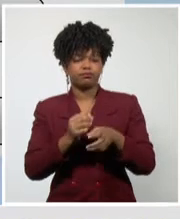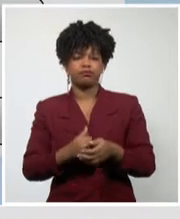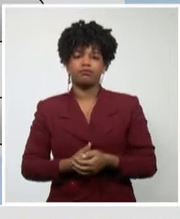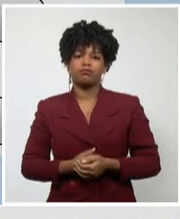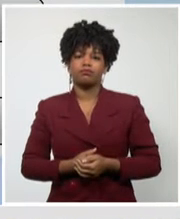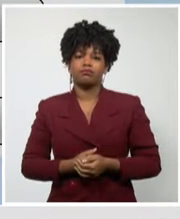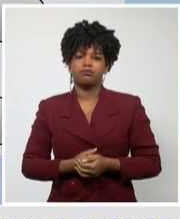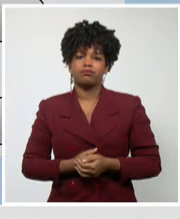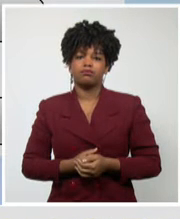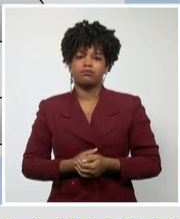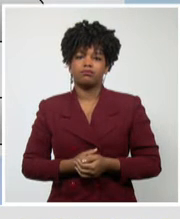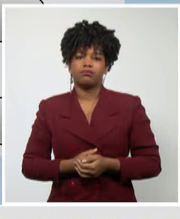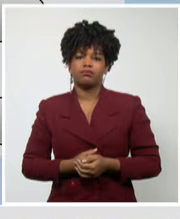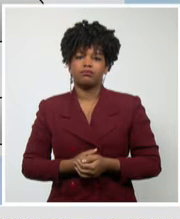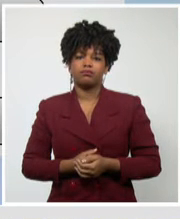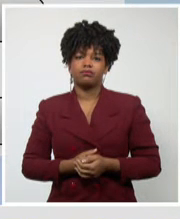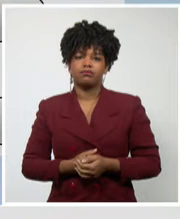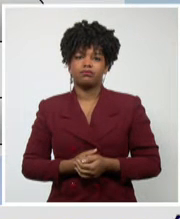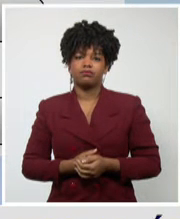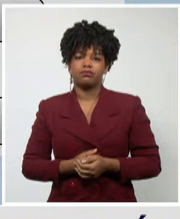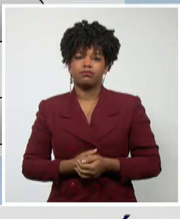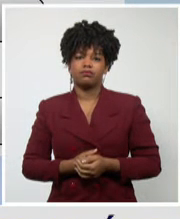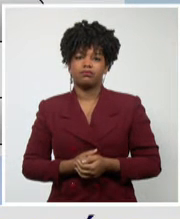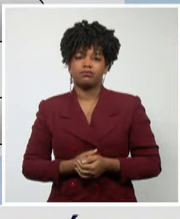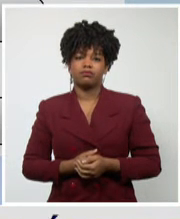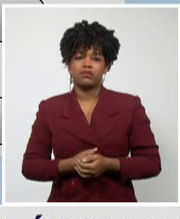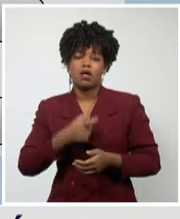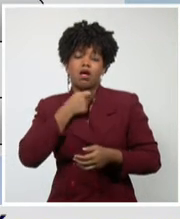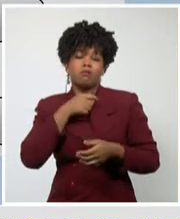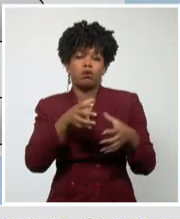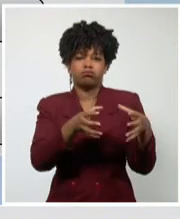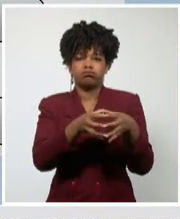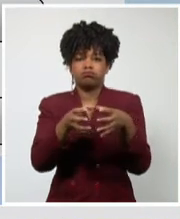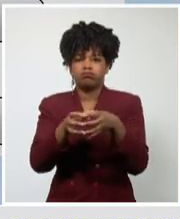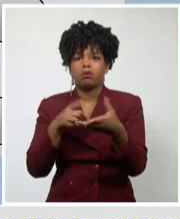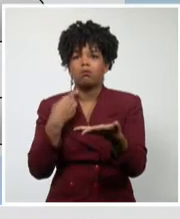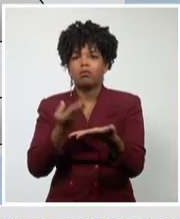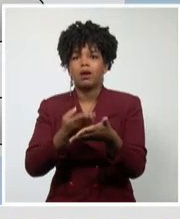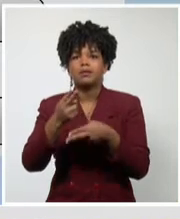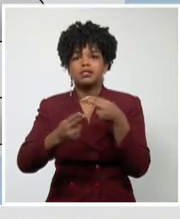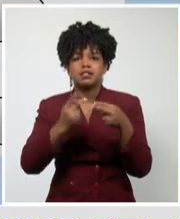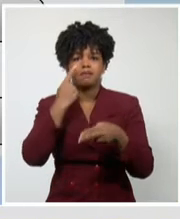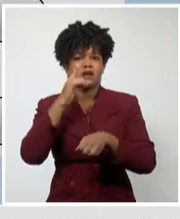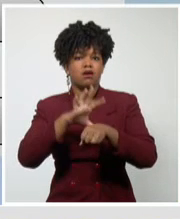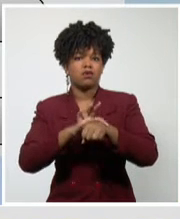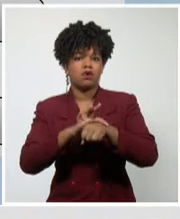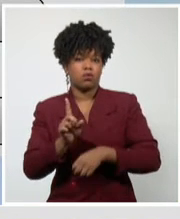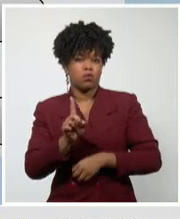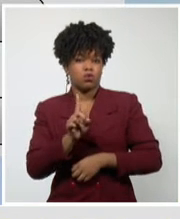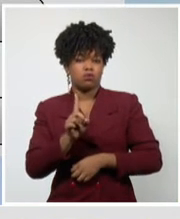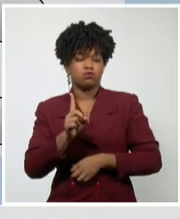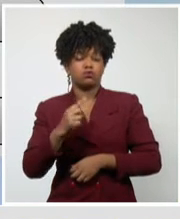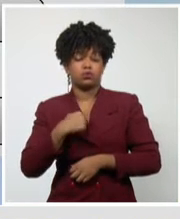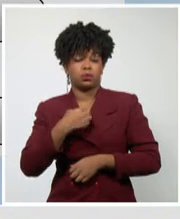existe infección en una comunidad o en una persona. Pero bueno, como decía, ya se han hecho